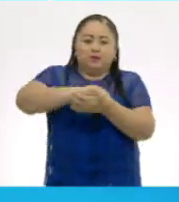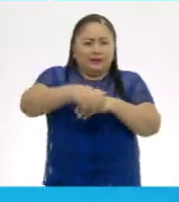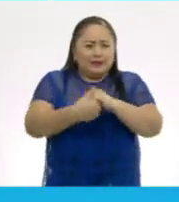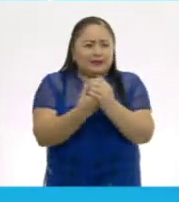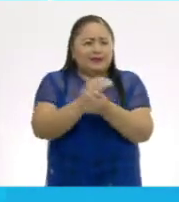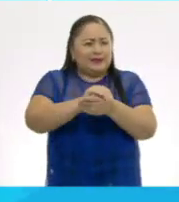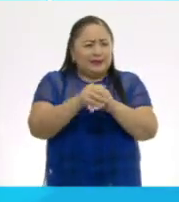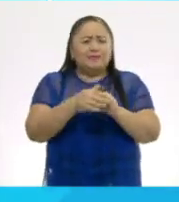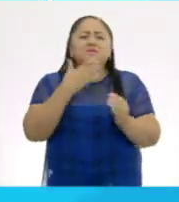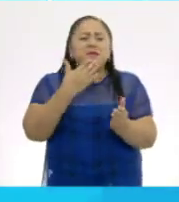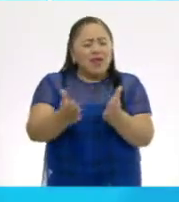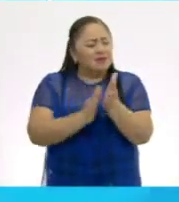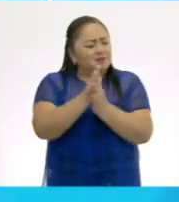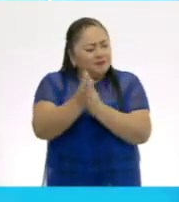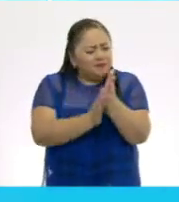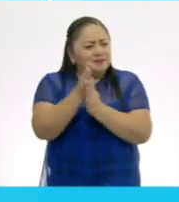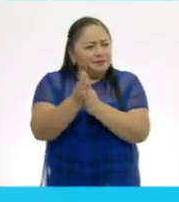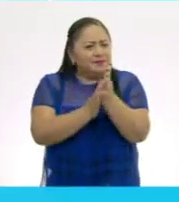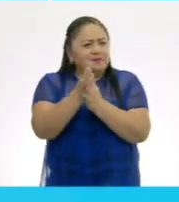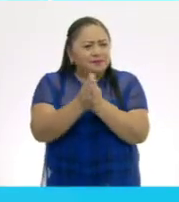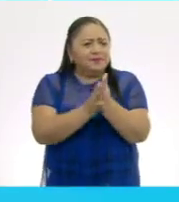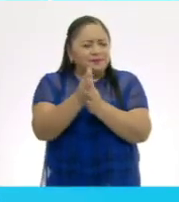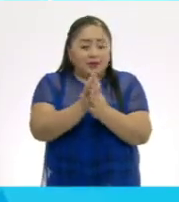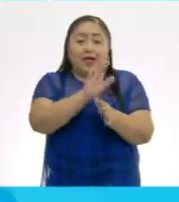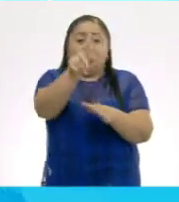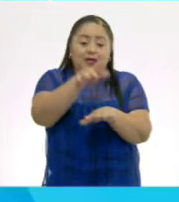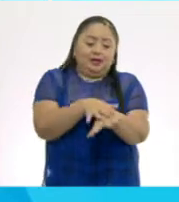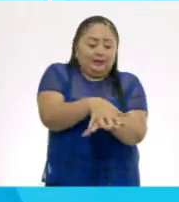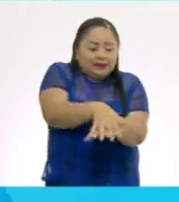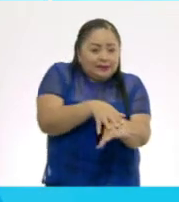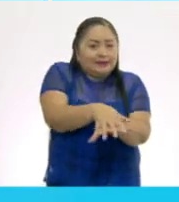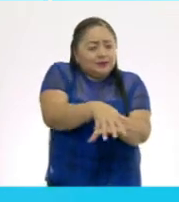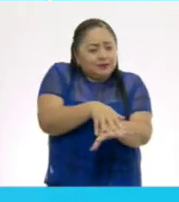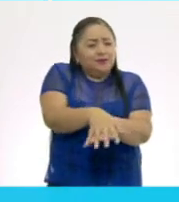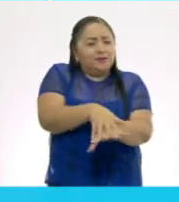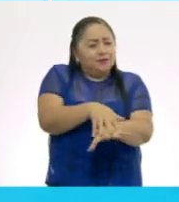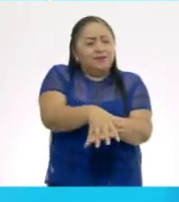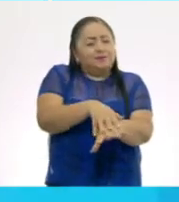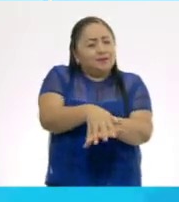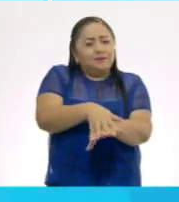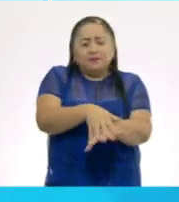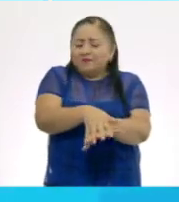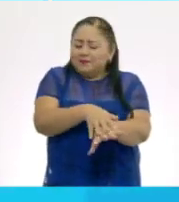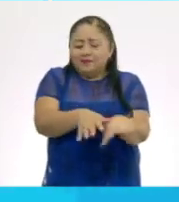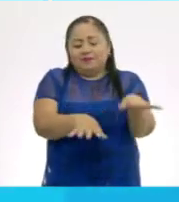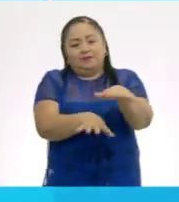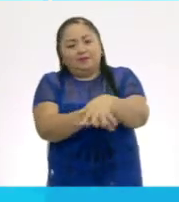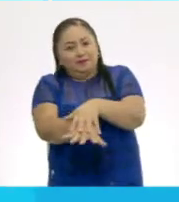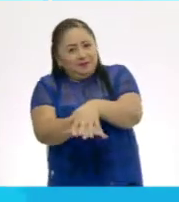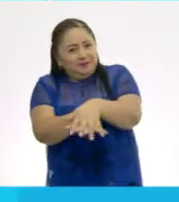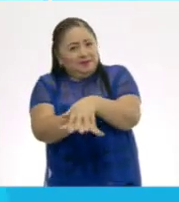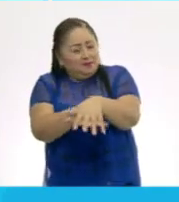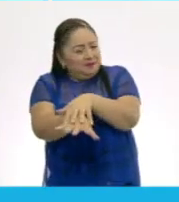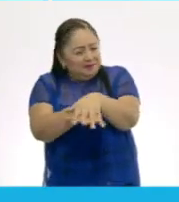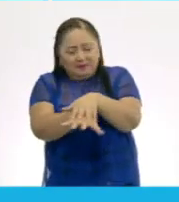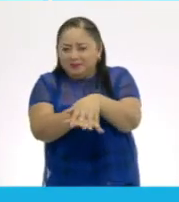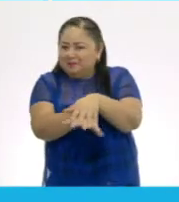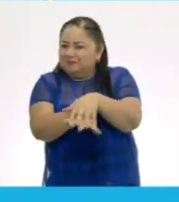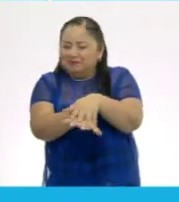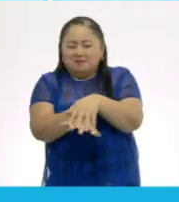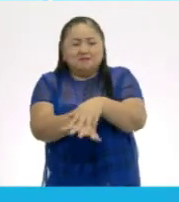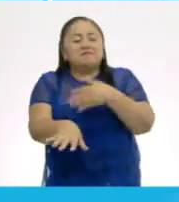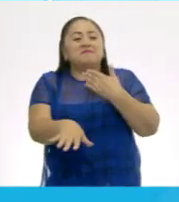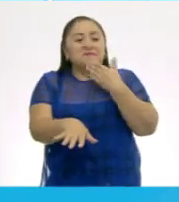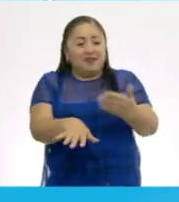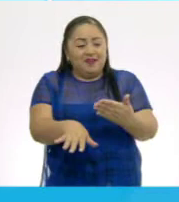con la otra. Ahora, frota la palma de una de tus manos contra el dorso de la otra, entrelazando los dedos. Repite lo mismo con